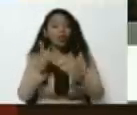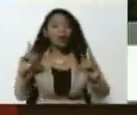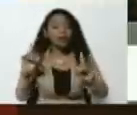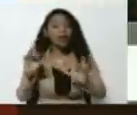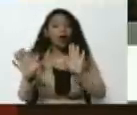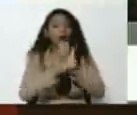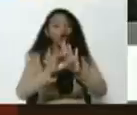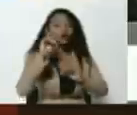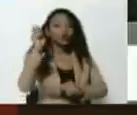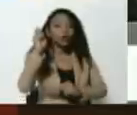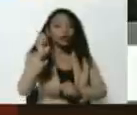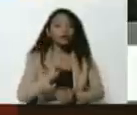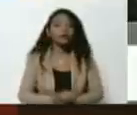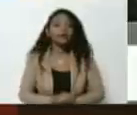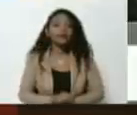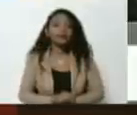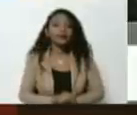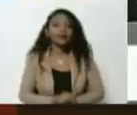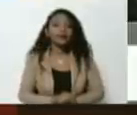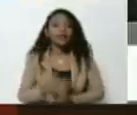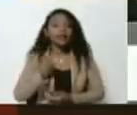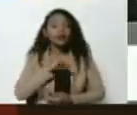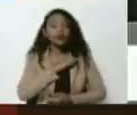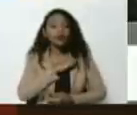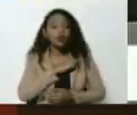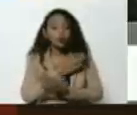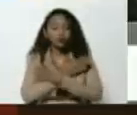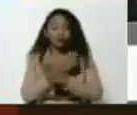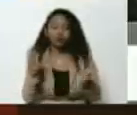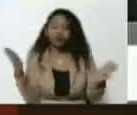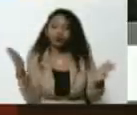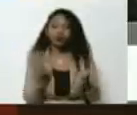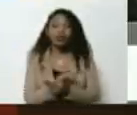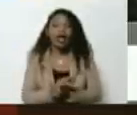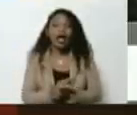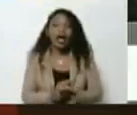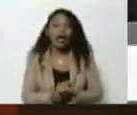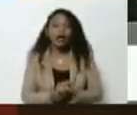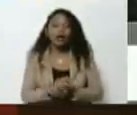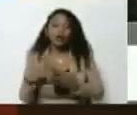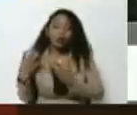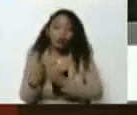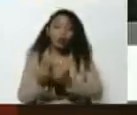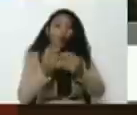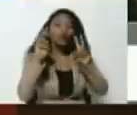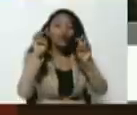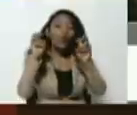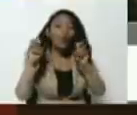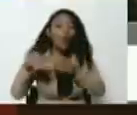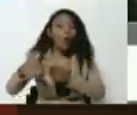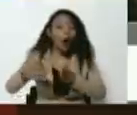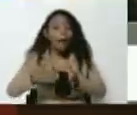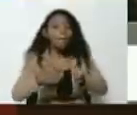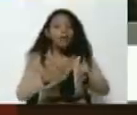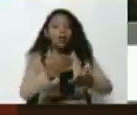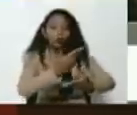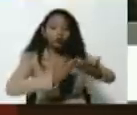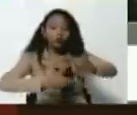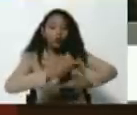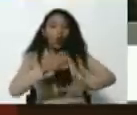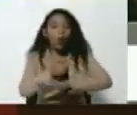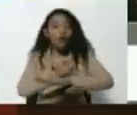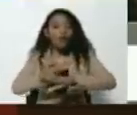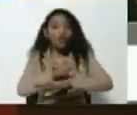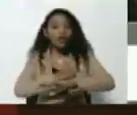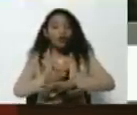constitucional, estamos dispuestos a andar un nuevo camino de relaciones con el gobierno de